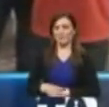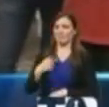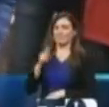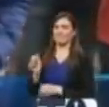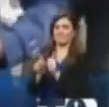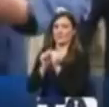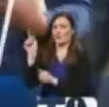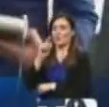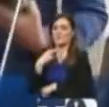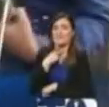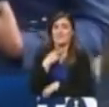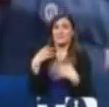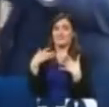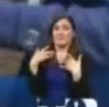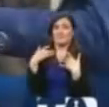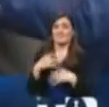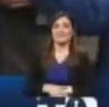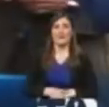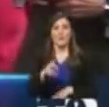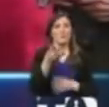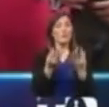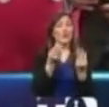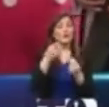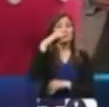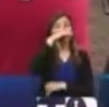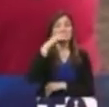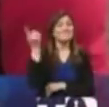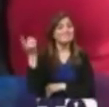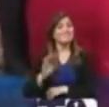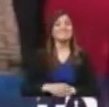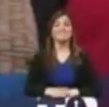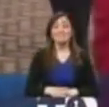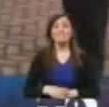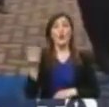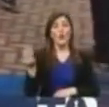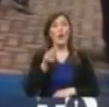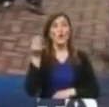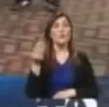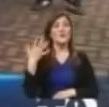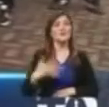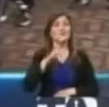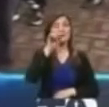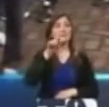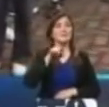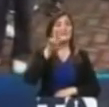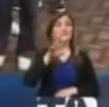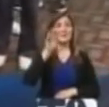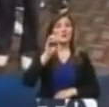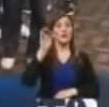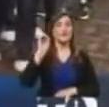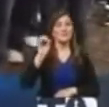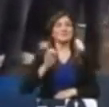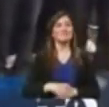no lo voy a acompañar porque a mí me da mucho miedo, pero miren ustedes la gran cantidad de niños jóvenes, 1.200, y